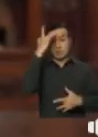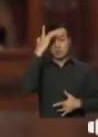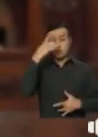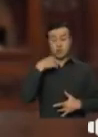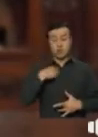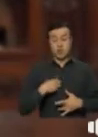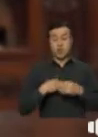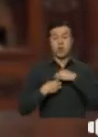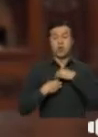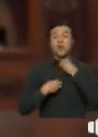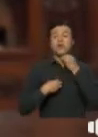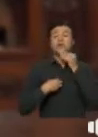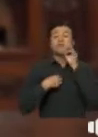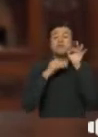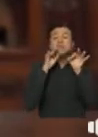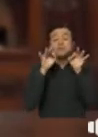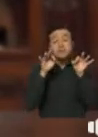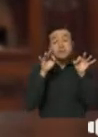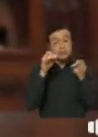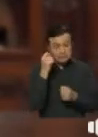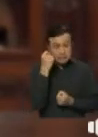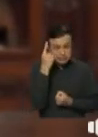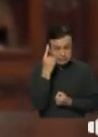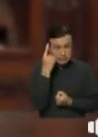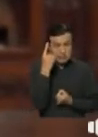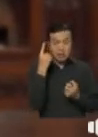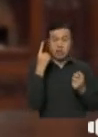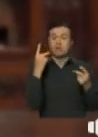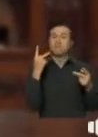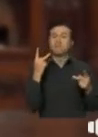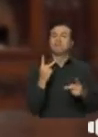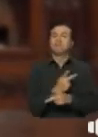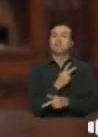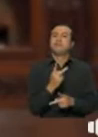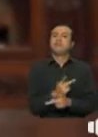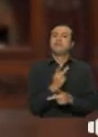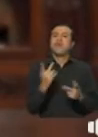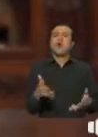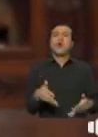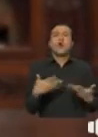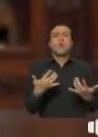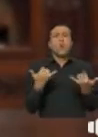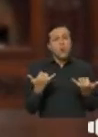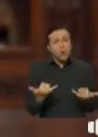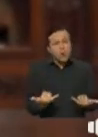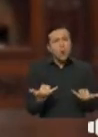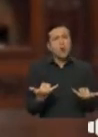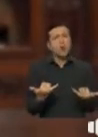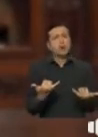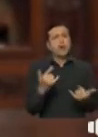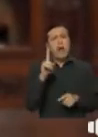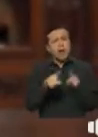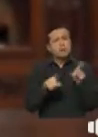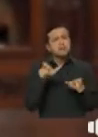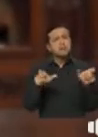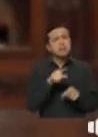coronavirus. Comprendamos, por favor, bien el problema. No puede ser posible que el día de hoy, de manera